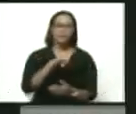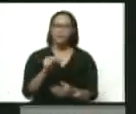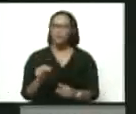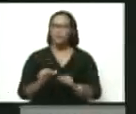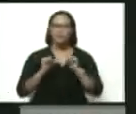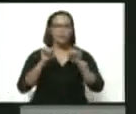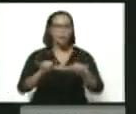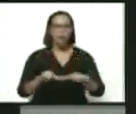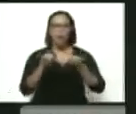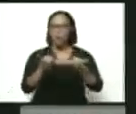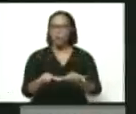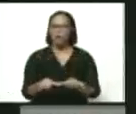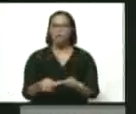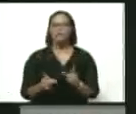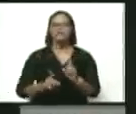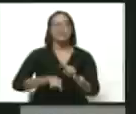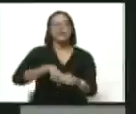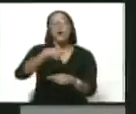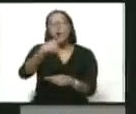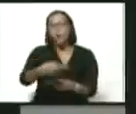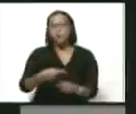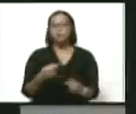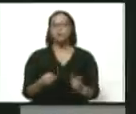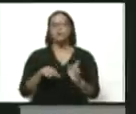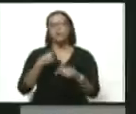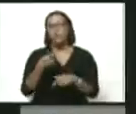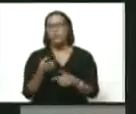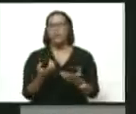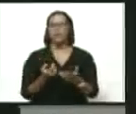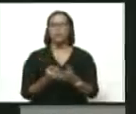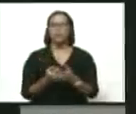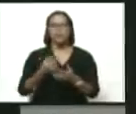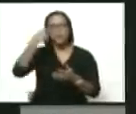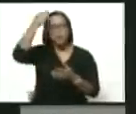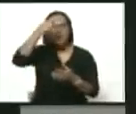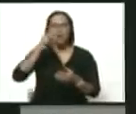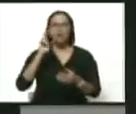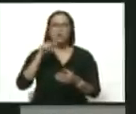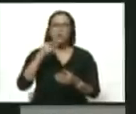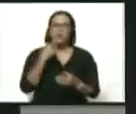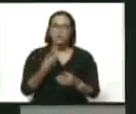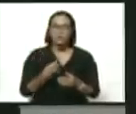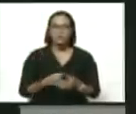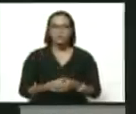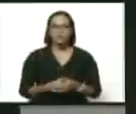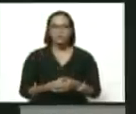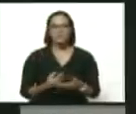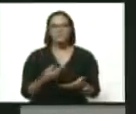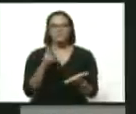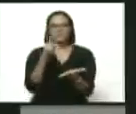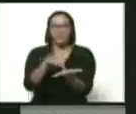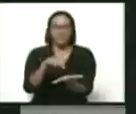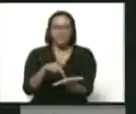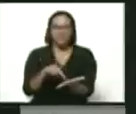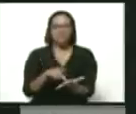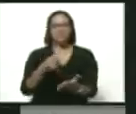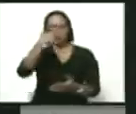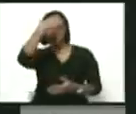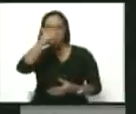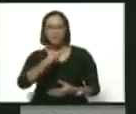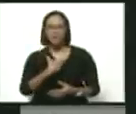siempre. Serán otros planteamientos y el pueblo reclama, y el pueblo nuestro, te lo he dicho, pues es participativo y es